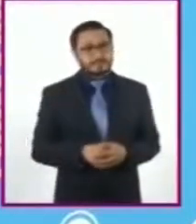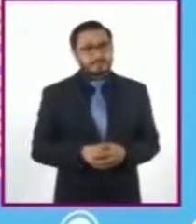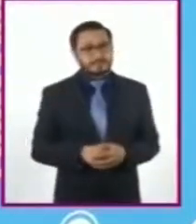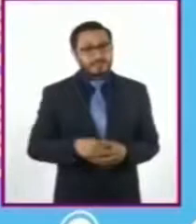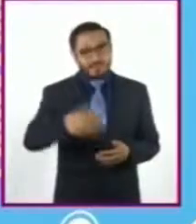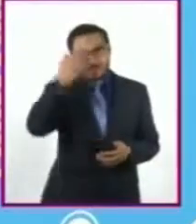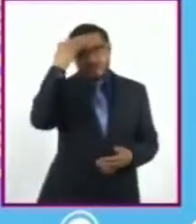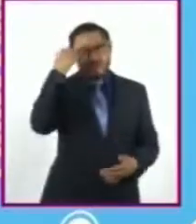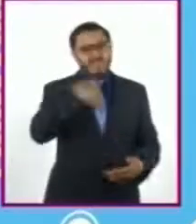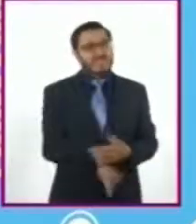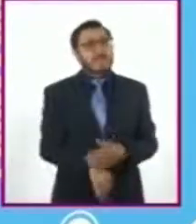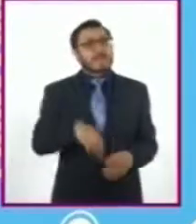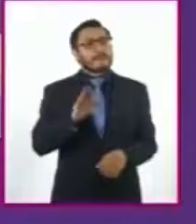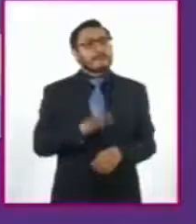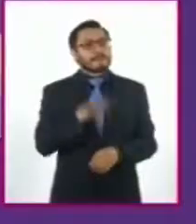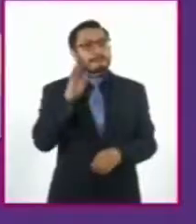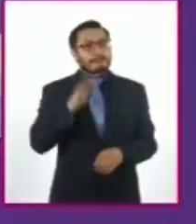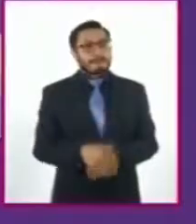Profundicemos un poco más.